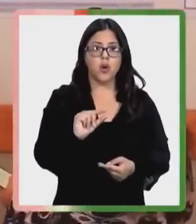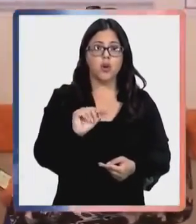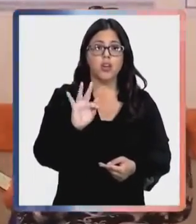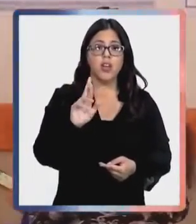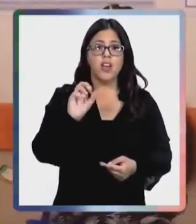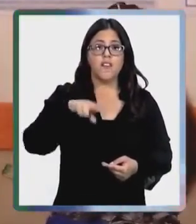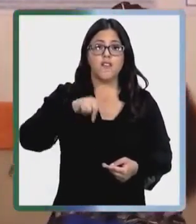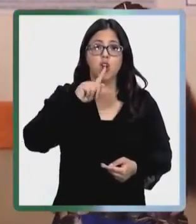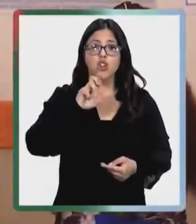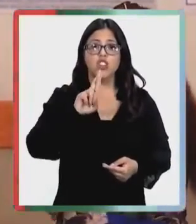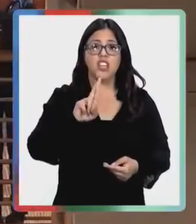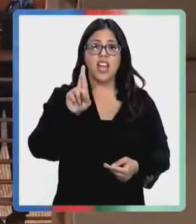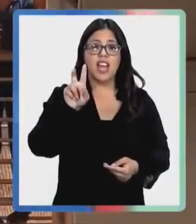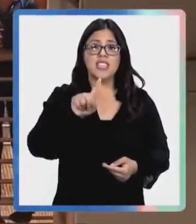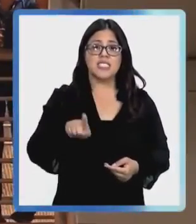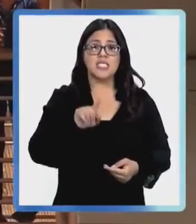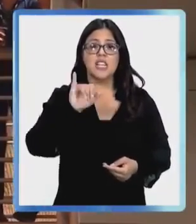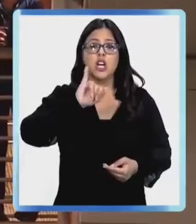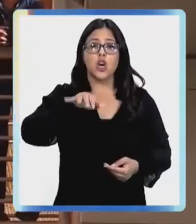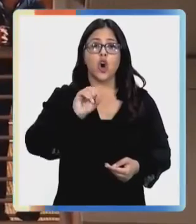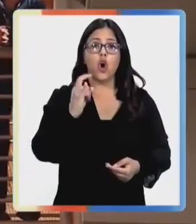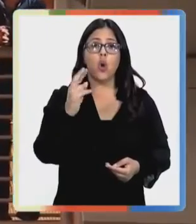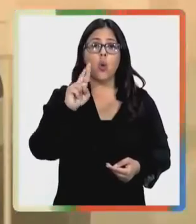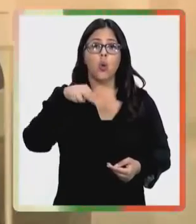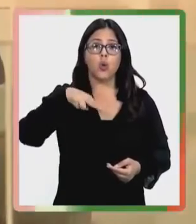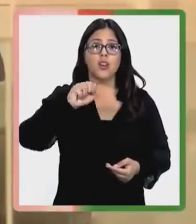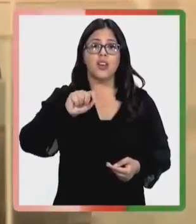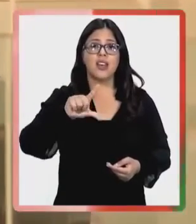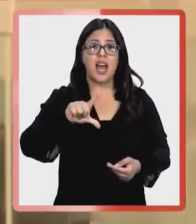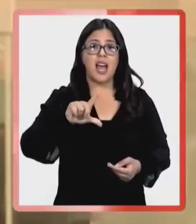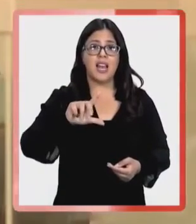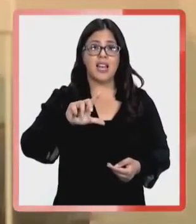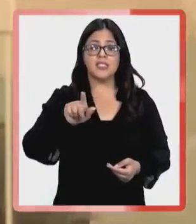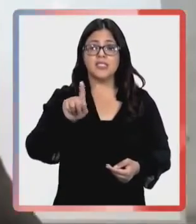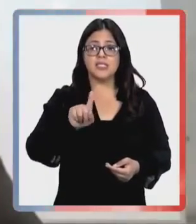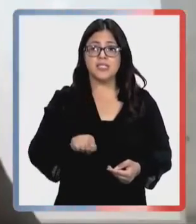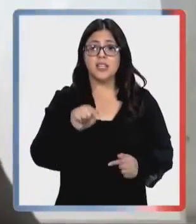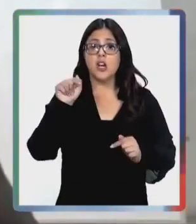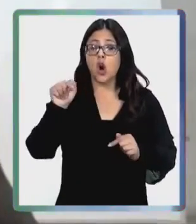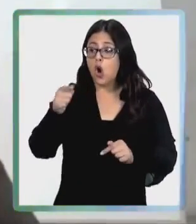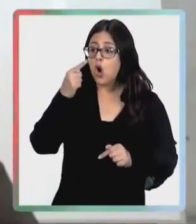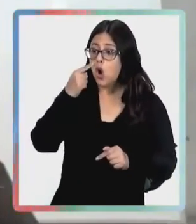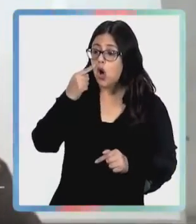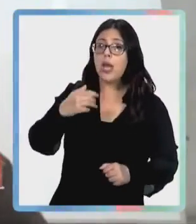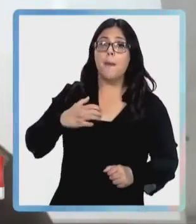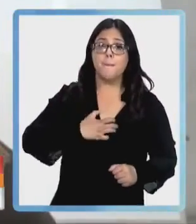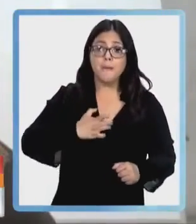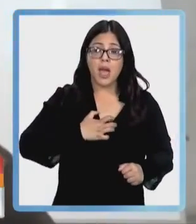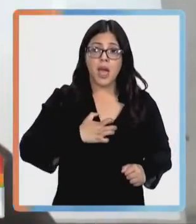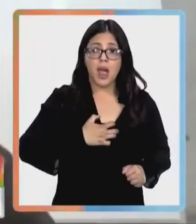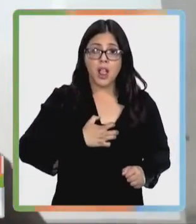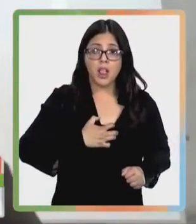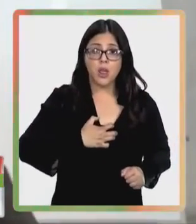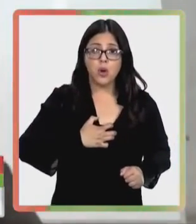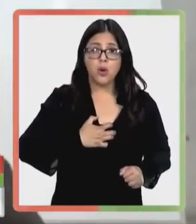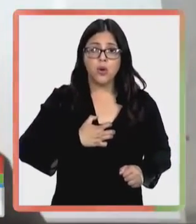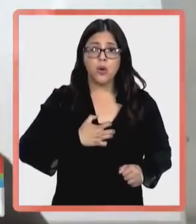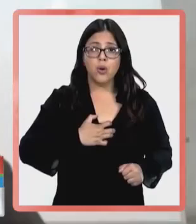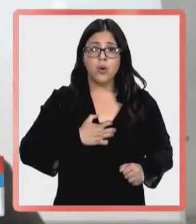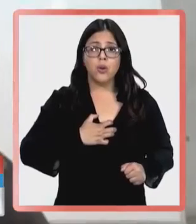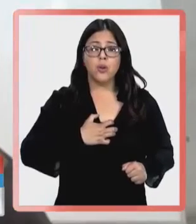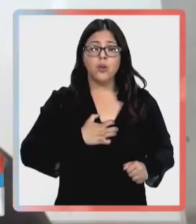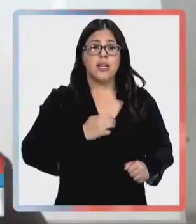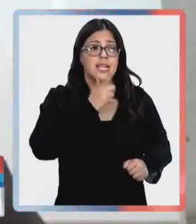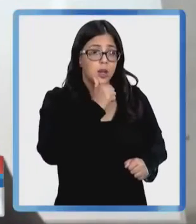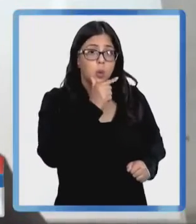recientemente en Frontiers Journal. Hay un estrés financiero subjetivo, que es el miedo, que es el temor,